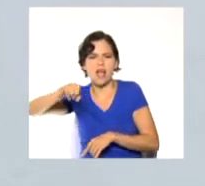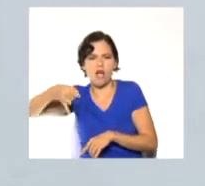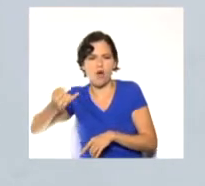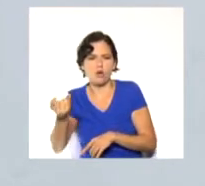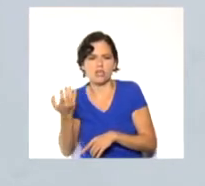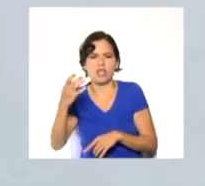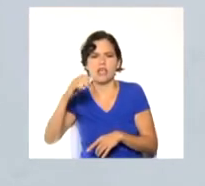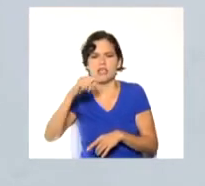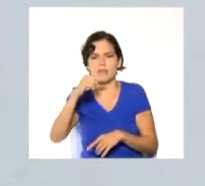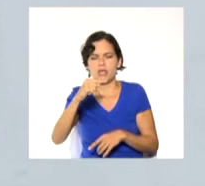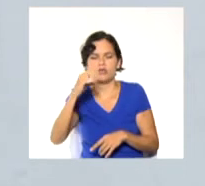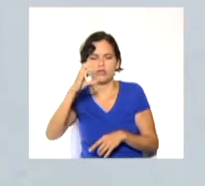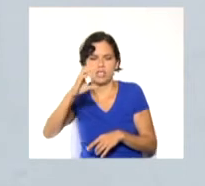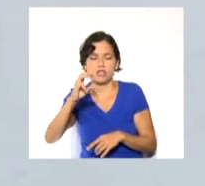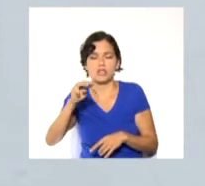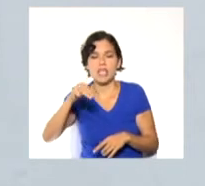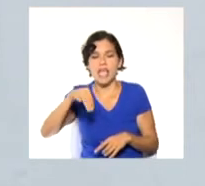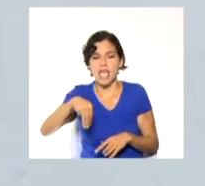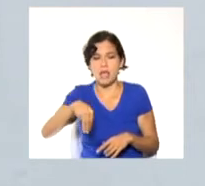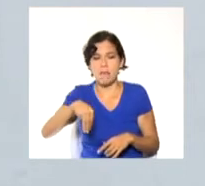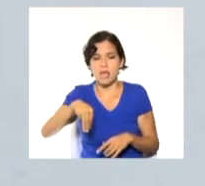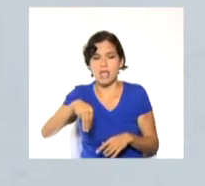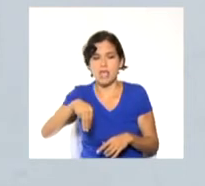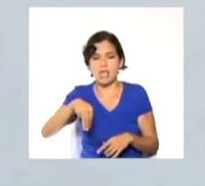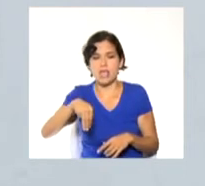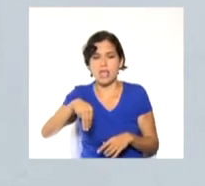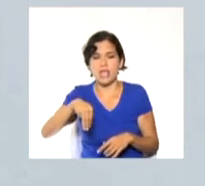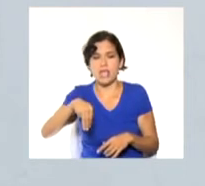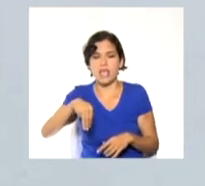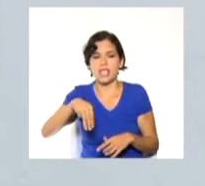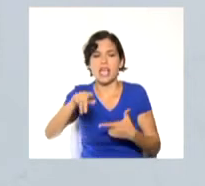numeradores. Entonces M que está